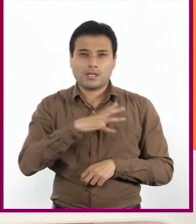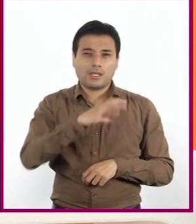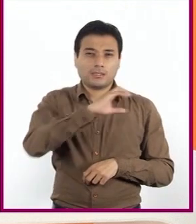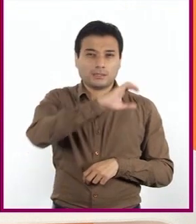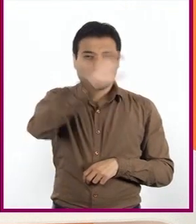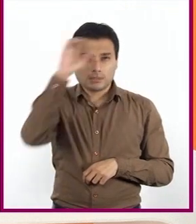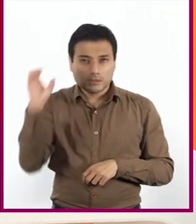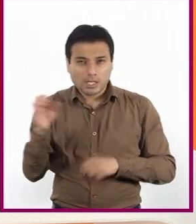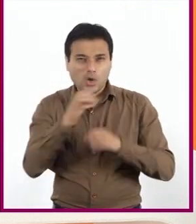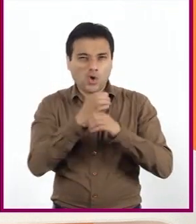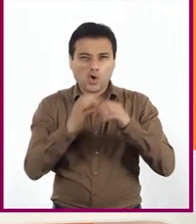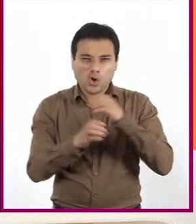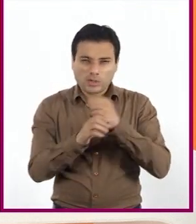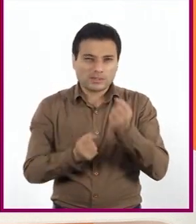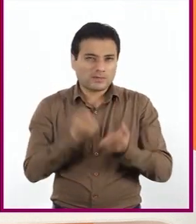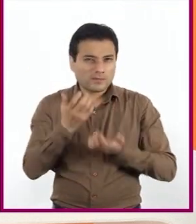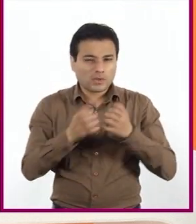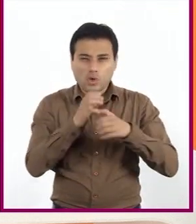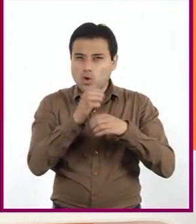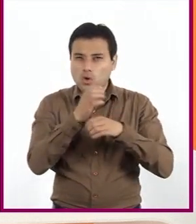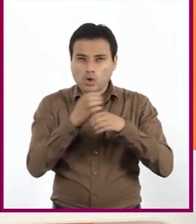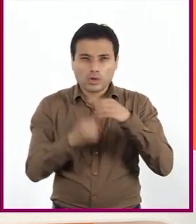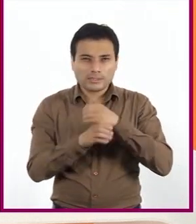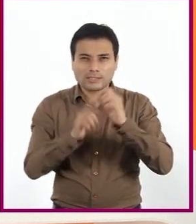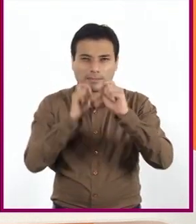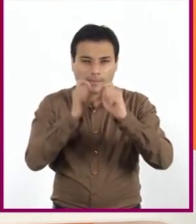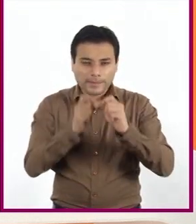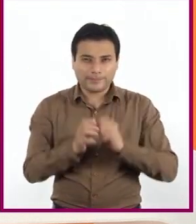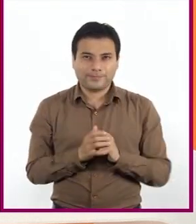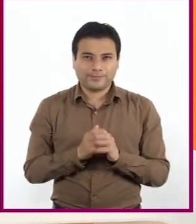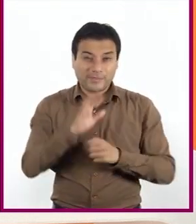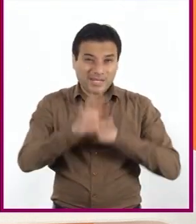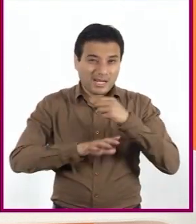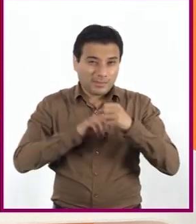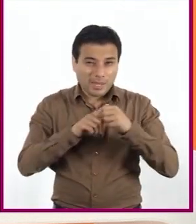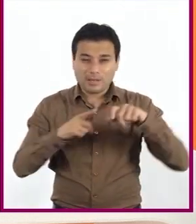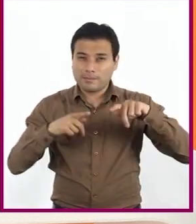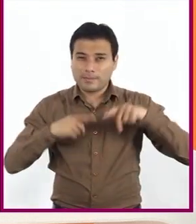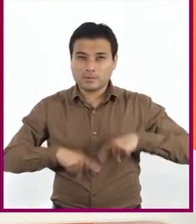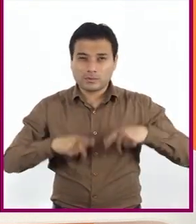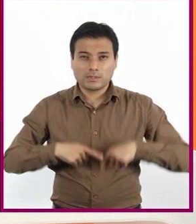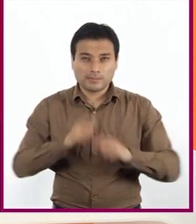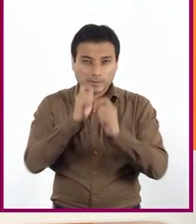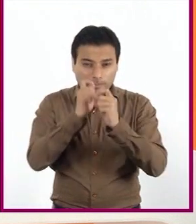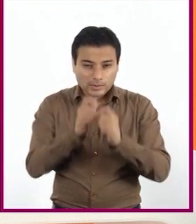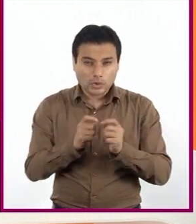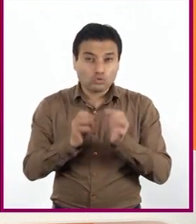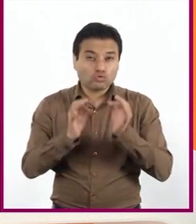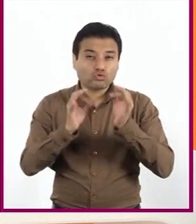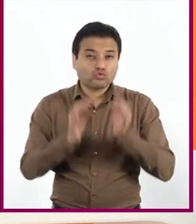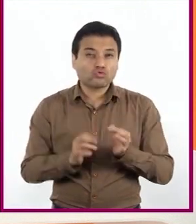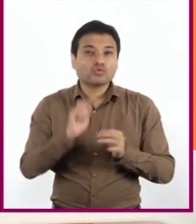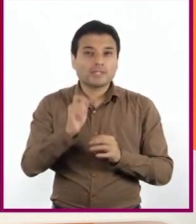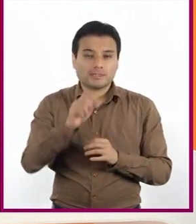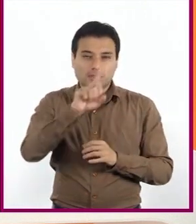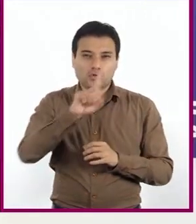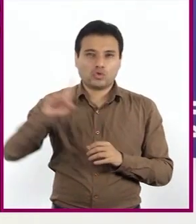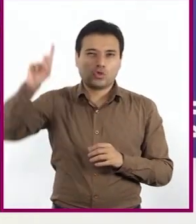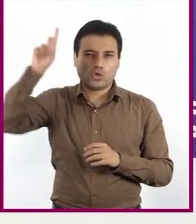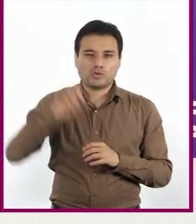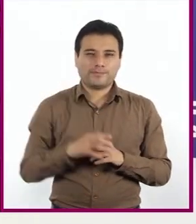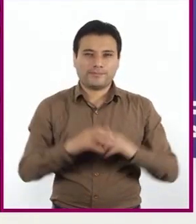y las del inframundo. Los seres representados son divinidades, a veces con rasgos zoomorfos.